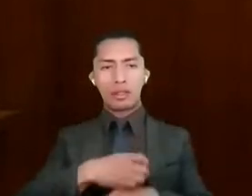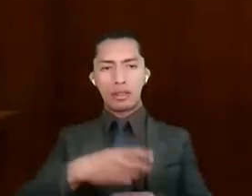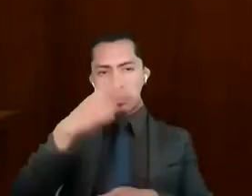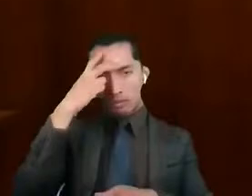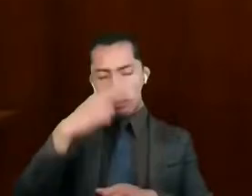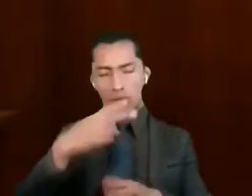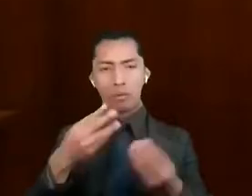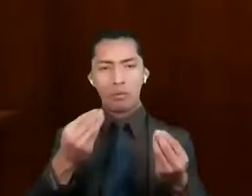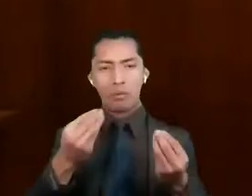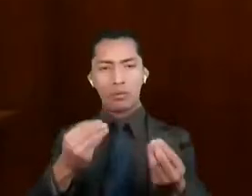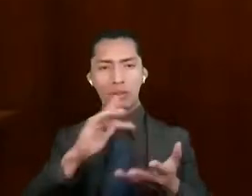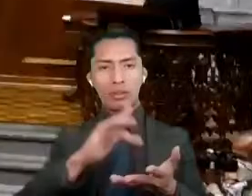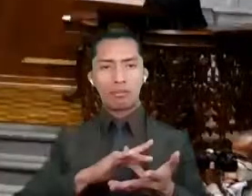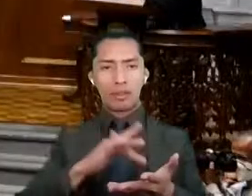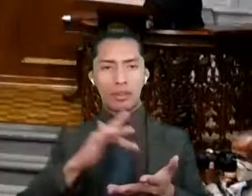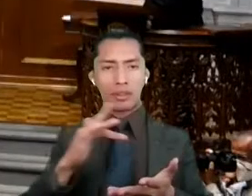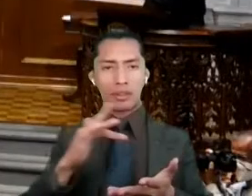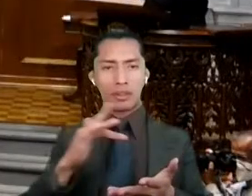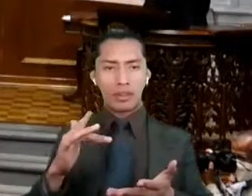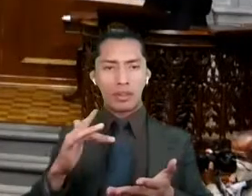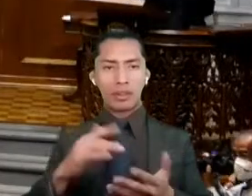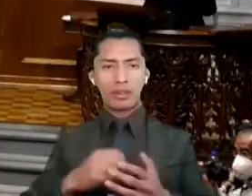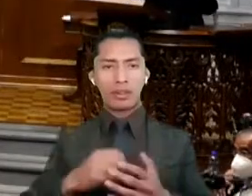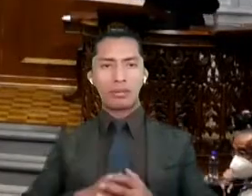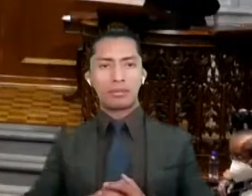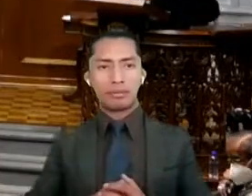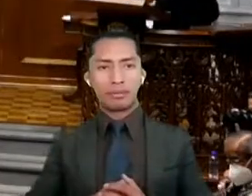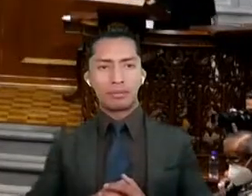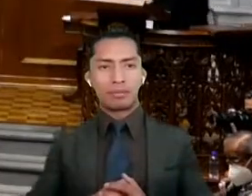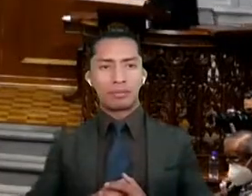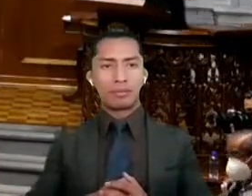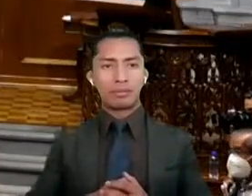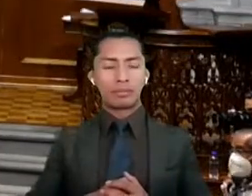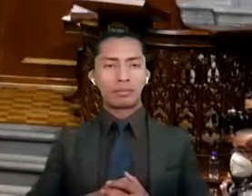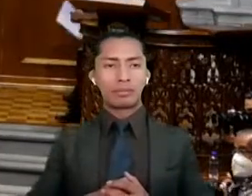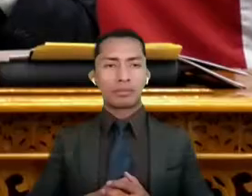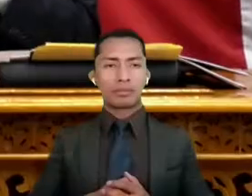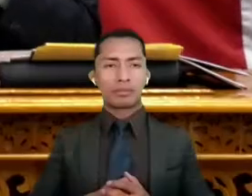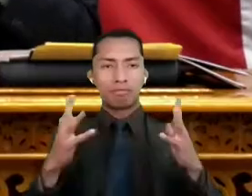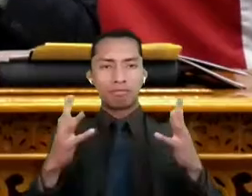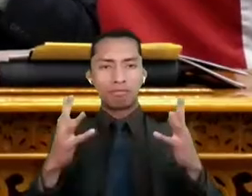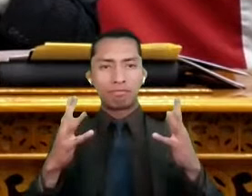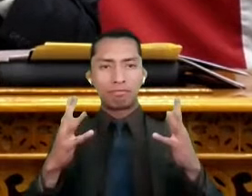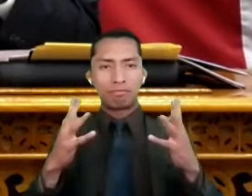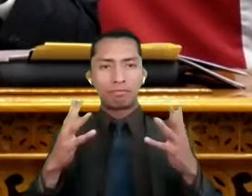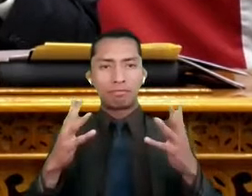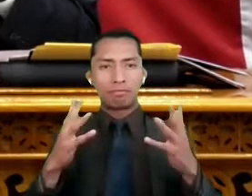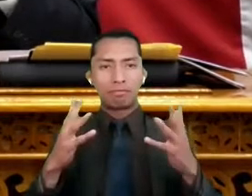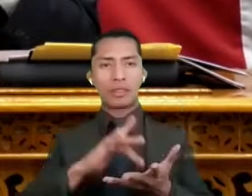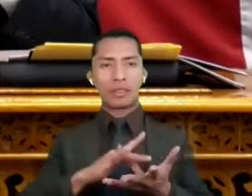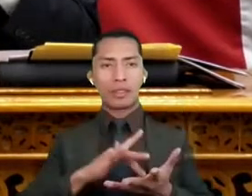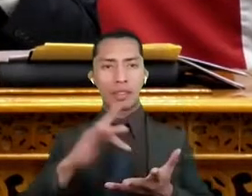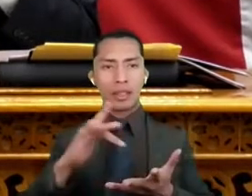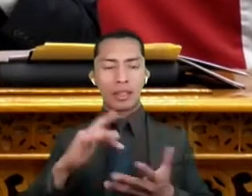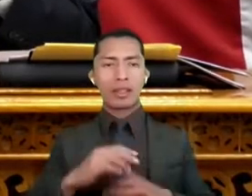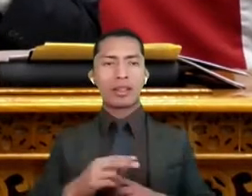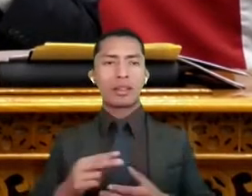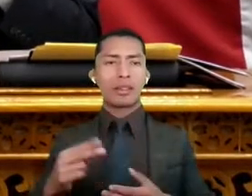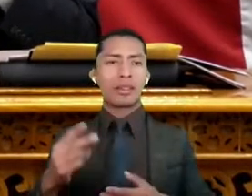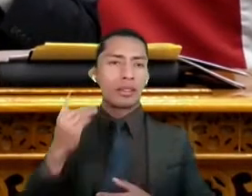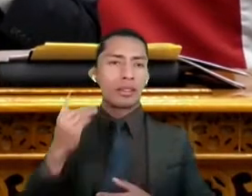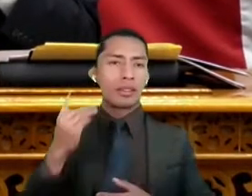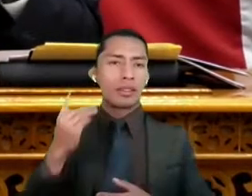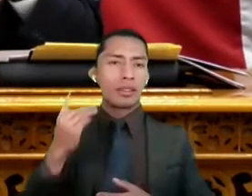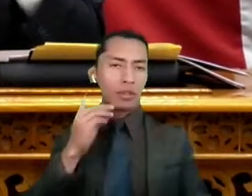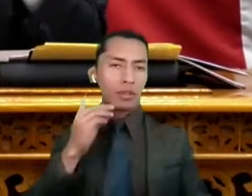gracias. Gracias, diputada Franco. Se concede el uso de la palabra al diputado Rigoberto